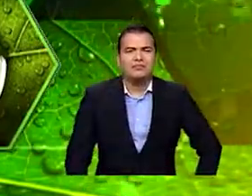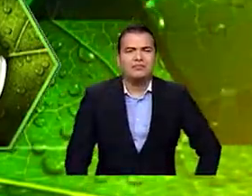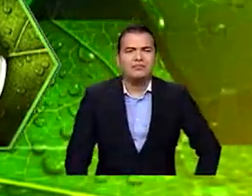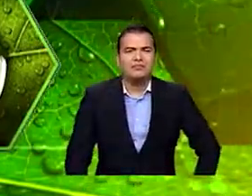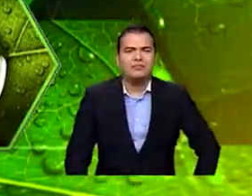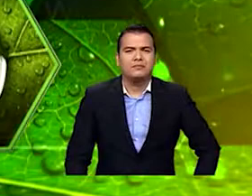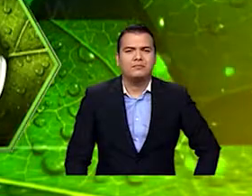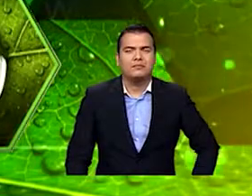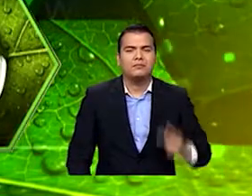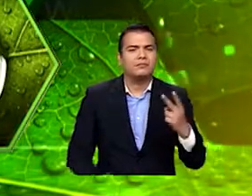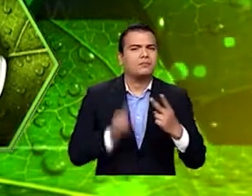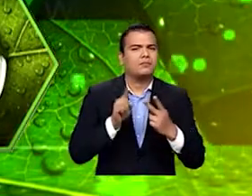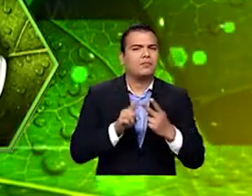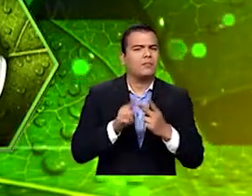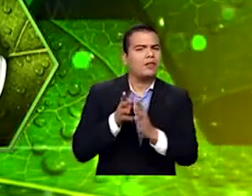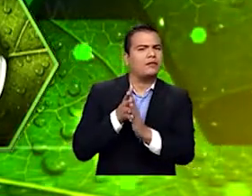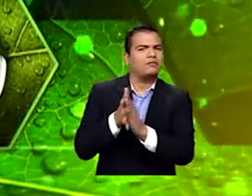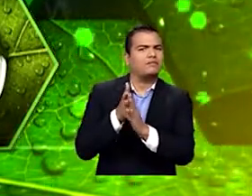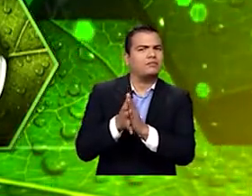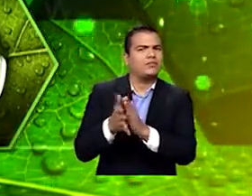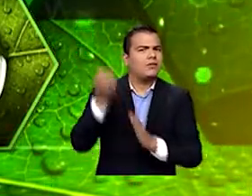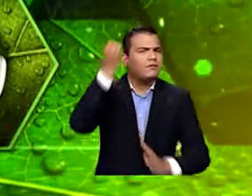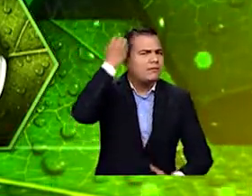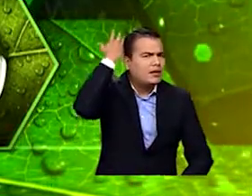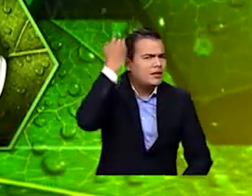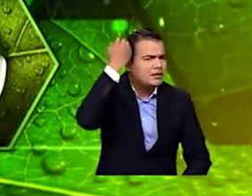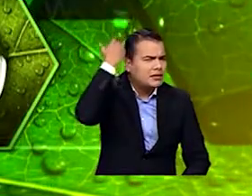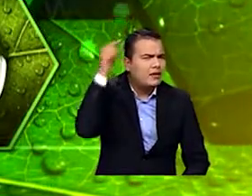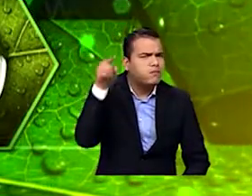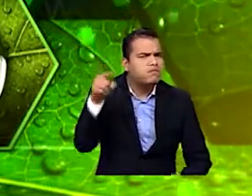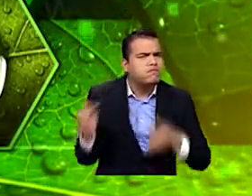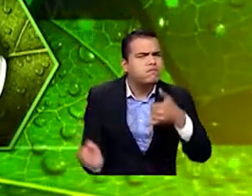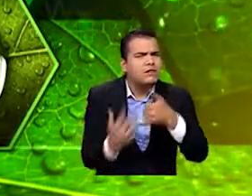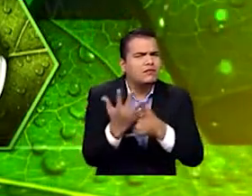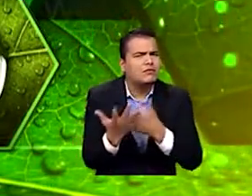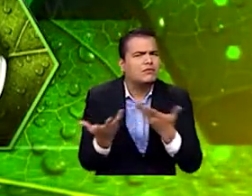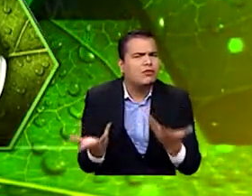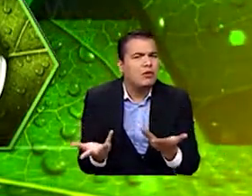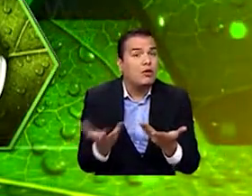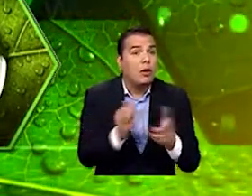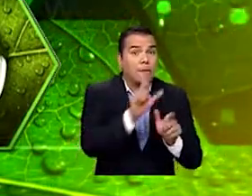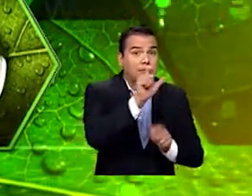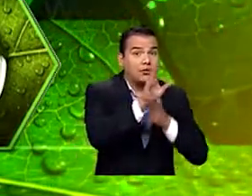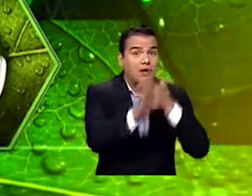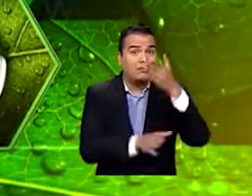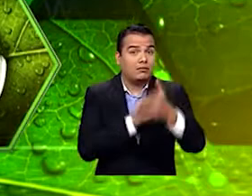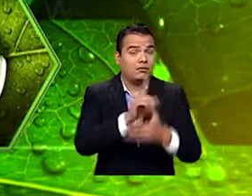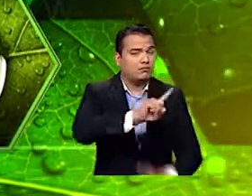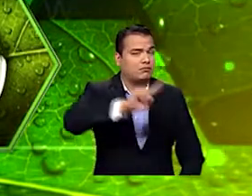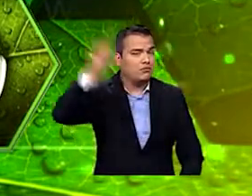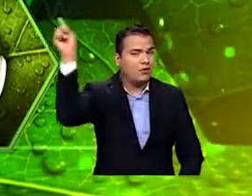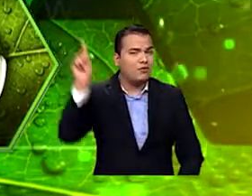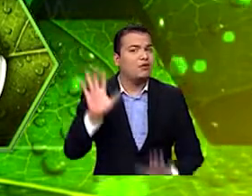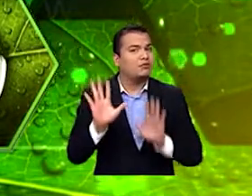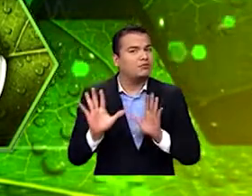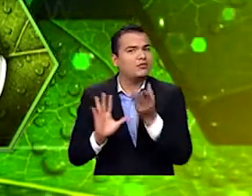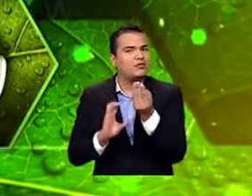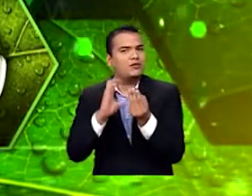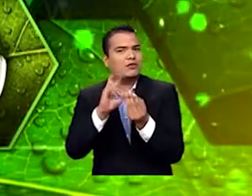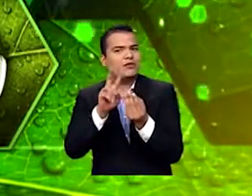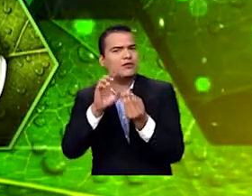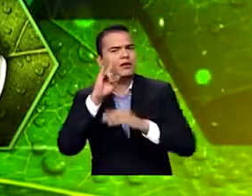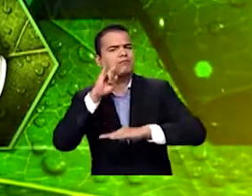vida. Les contamos cómo están las ballenas que llegaron al Pacífico. Aún no hay permiso del gobierno nacional para avistamientos, pero la CBC les hace